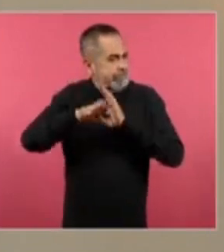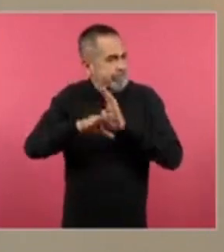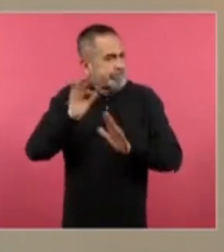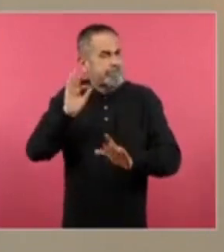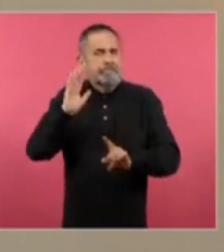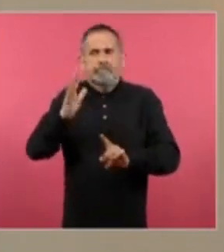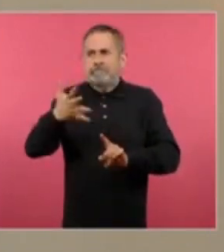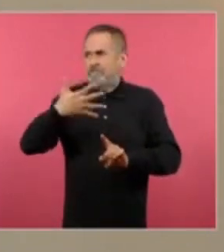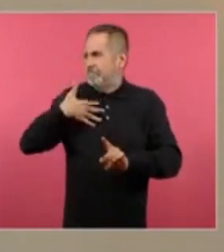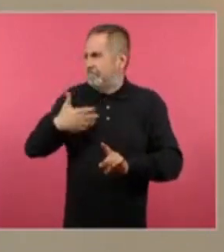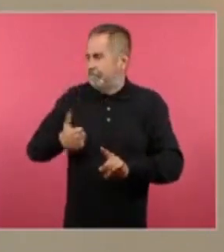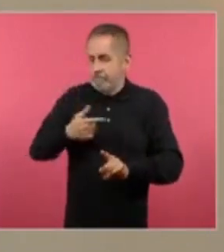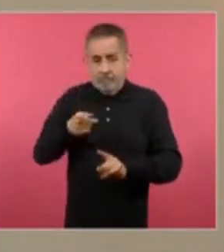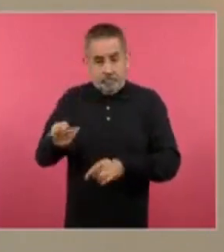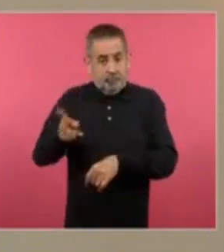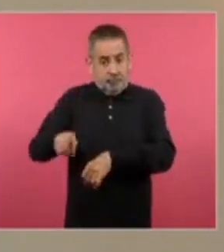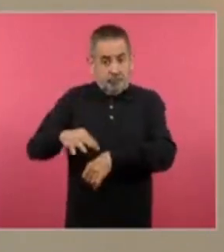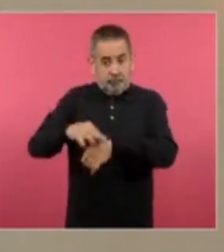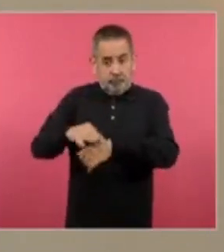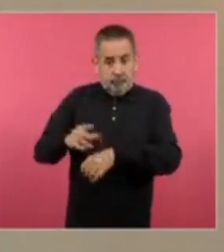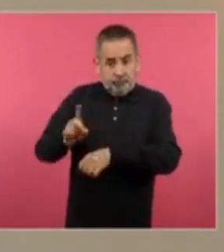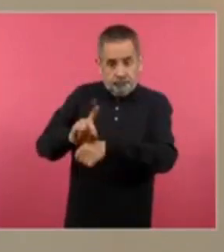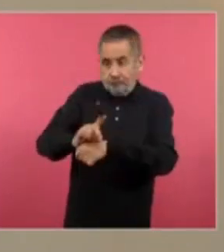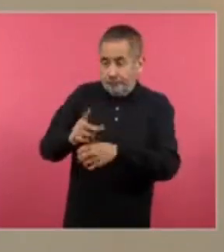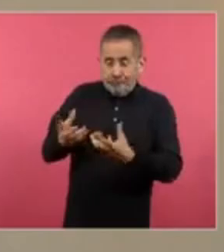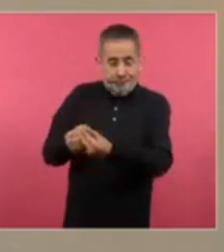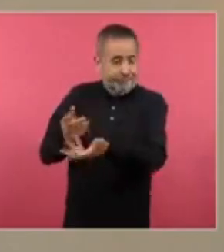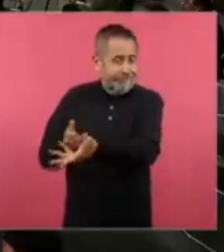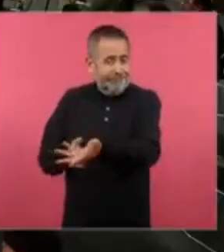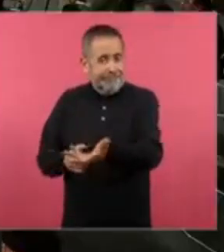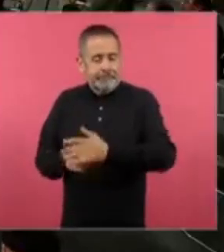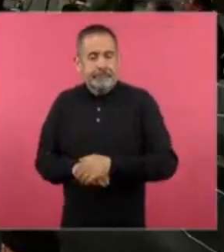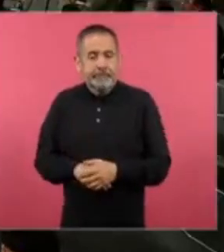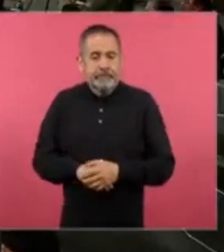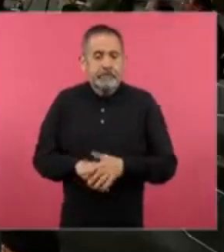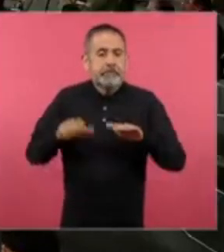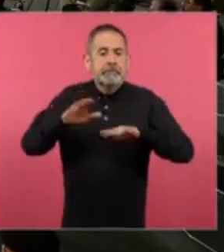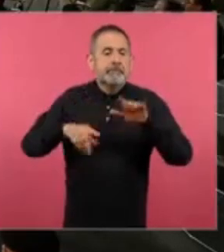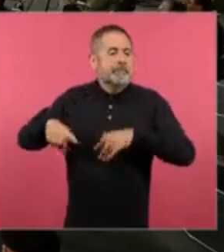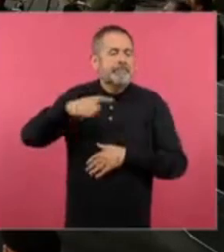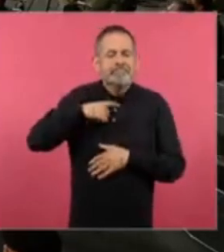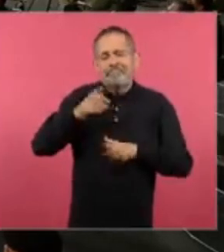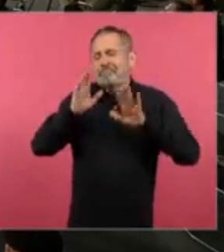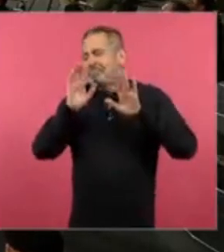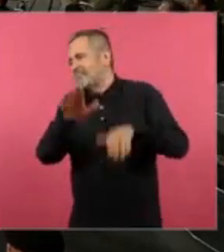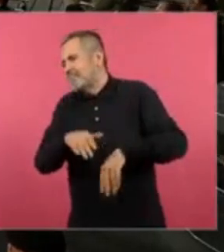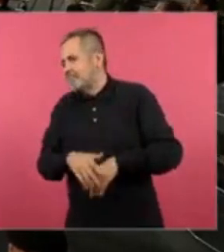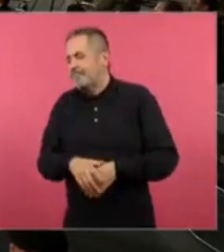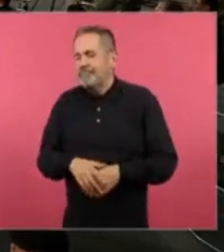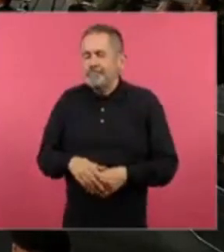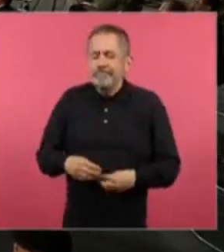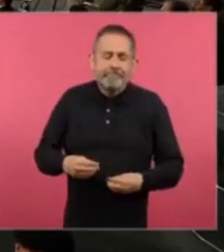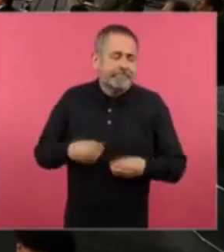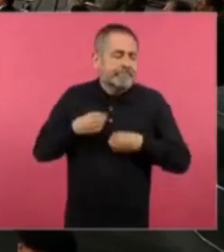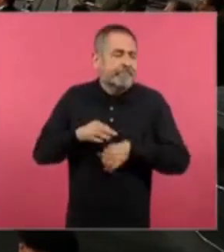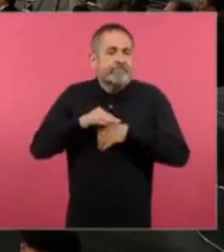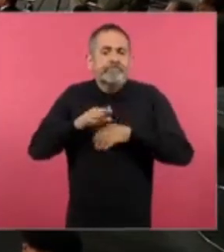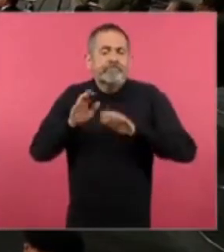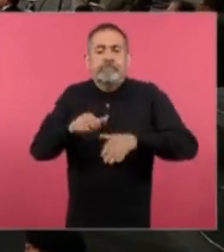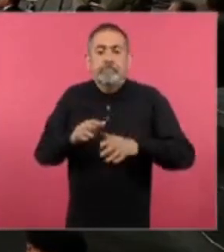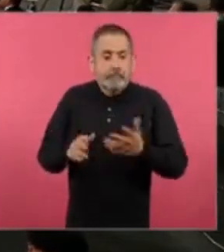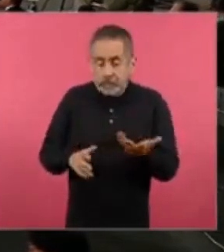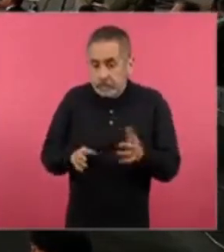La realidad, nuestra cotidianidad, normalmente no la problematizamos, la vivimos, la disfrutamos o